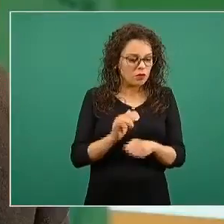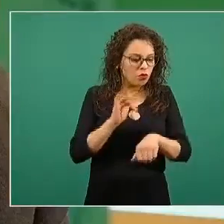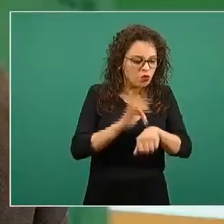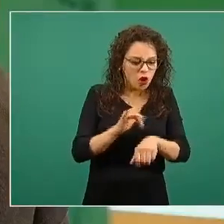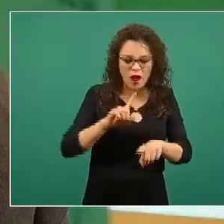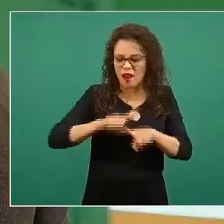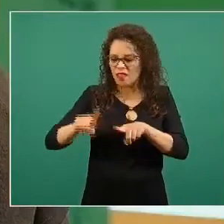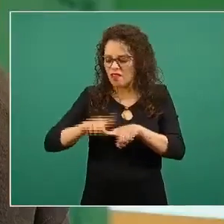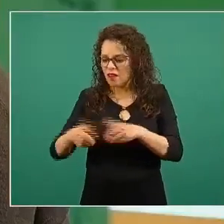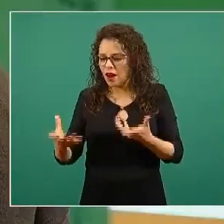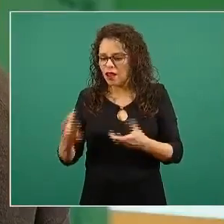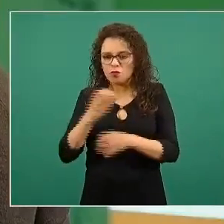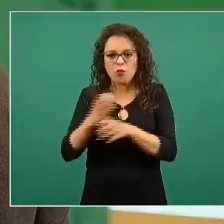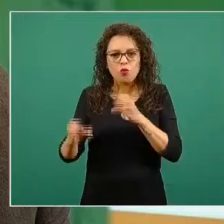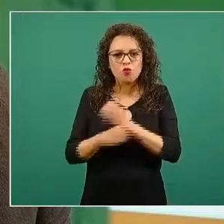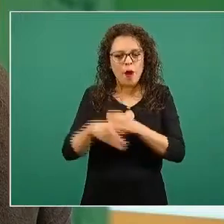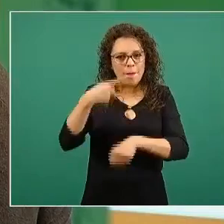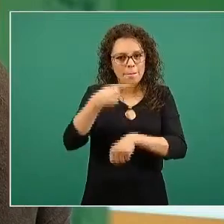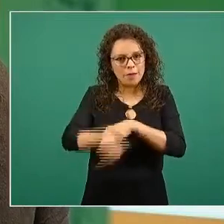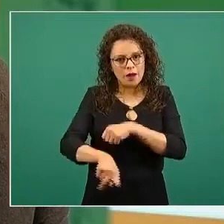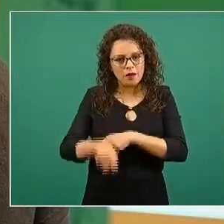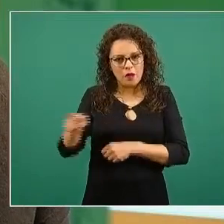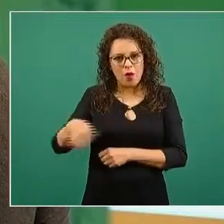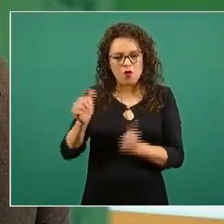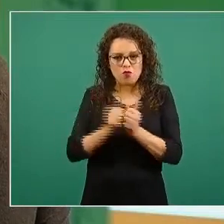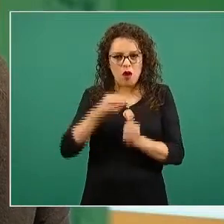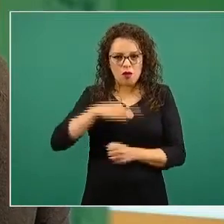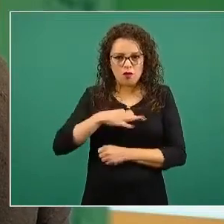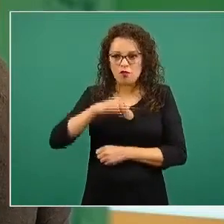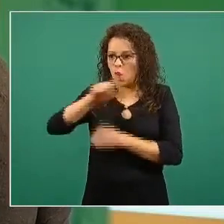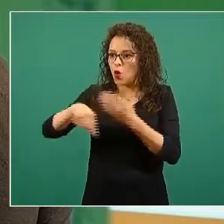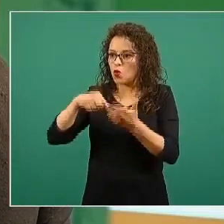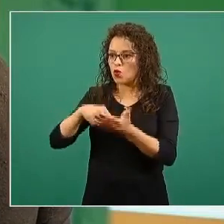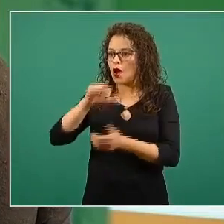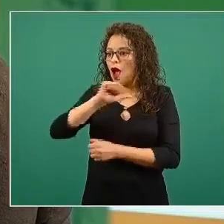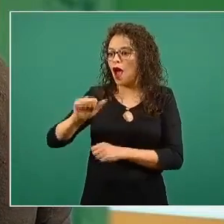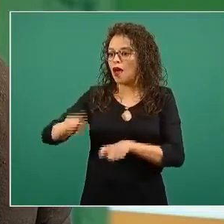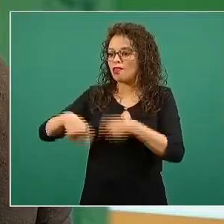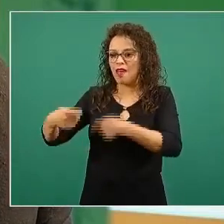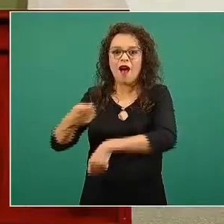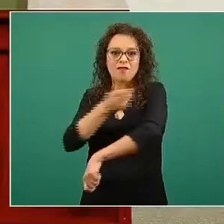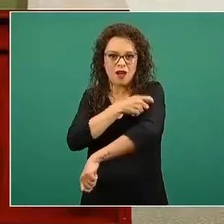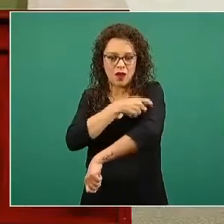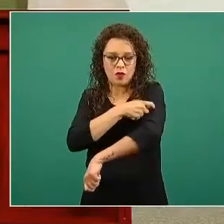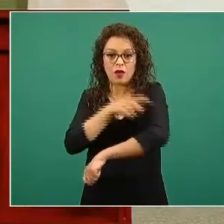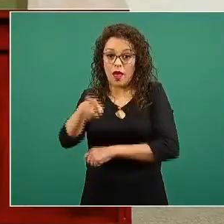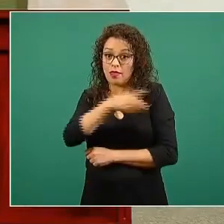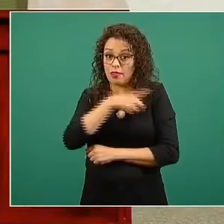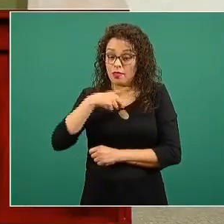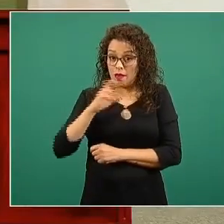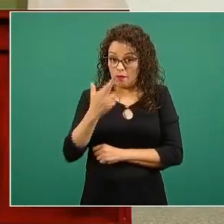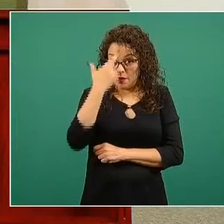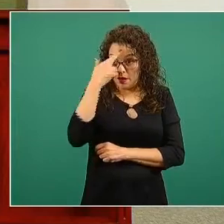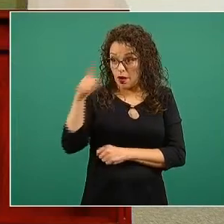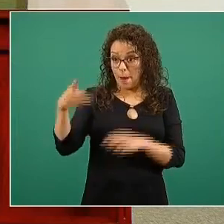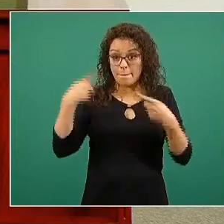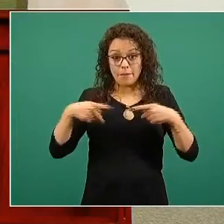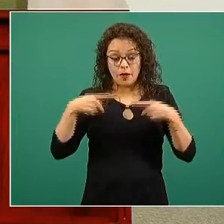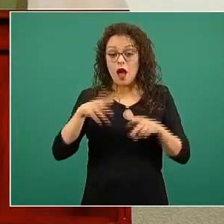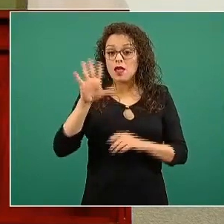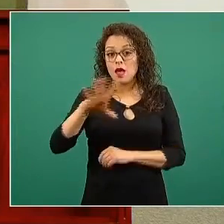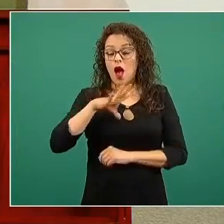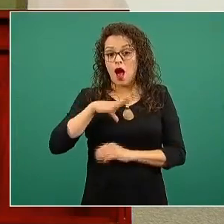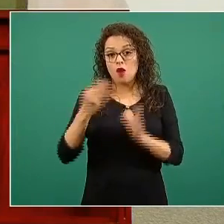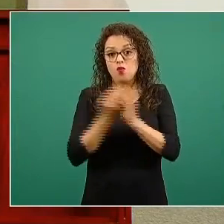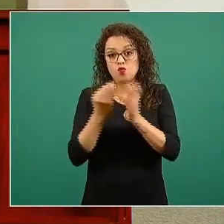biológicos infecciosos que se generan de los puntos de vacunación, uno, recordar que primeramente estas son personas capacitadas que pertenecen a